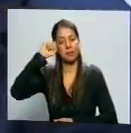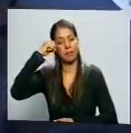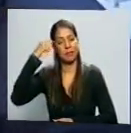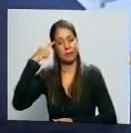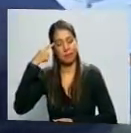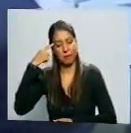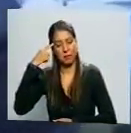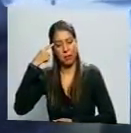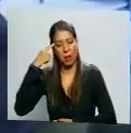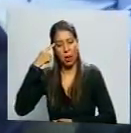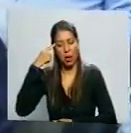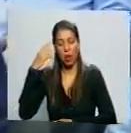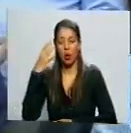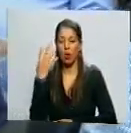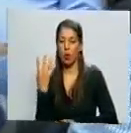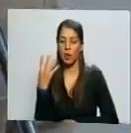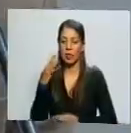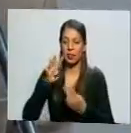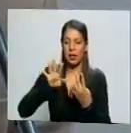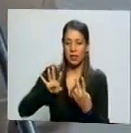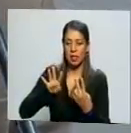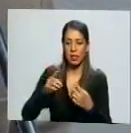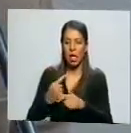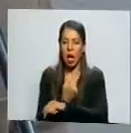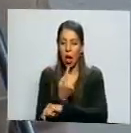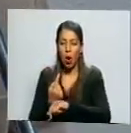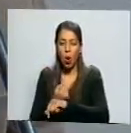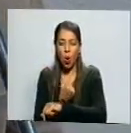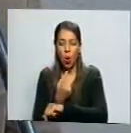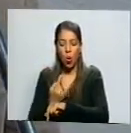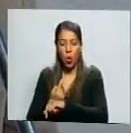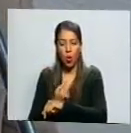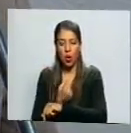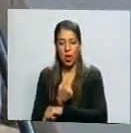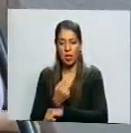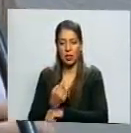de las 47 horas